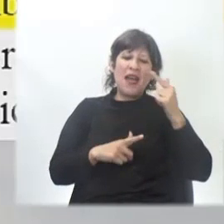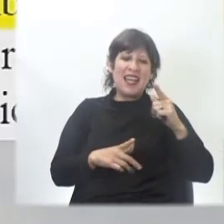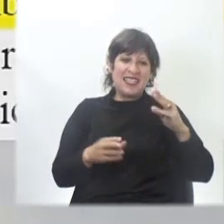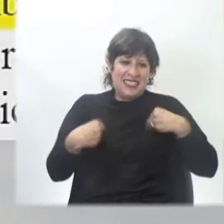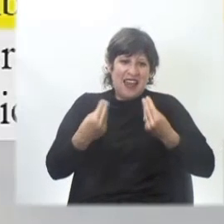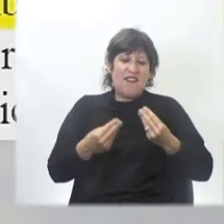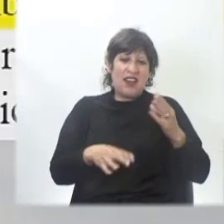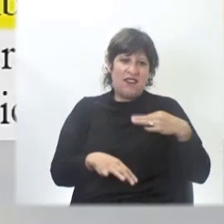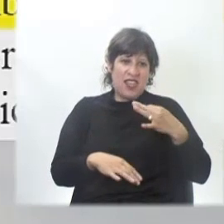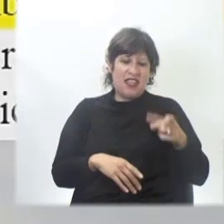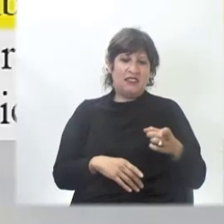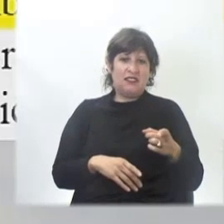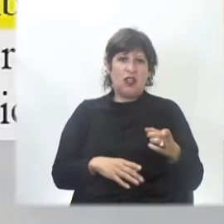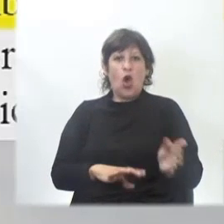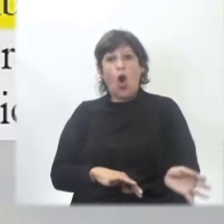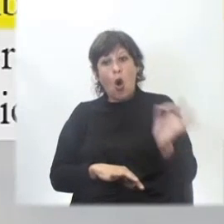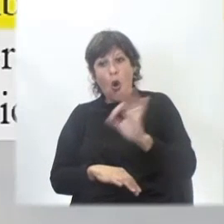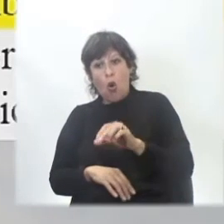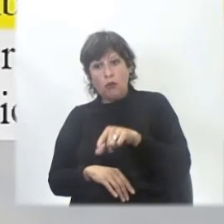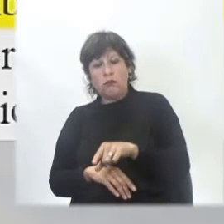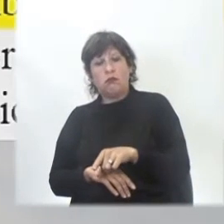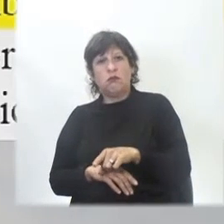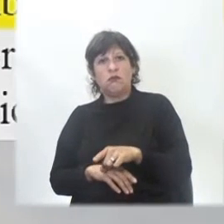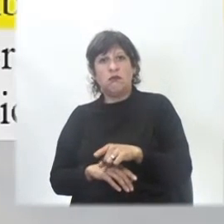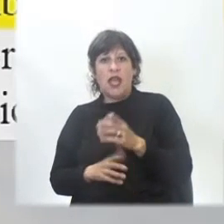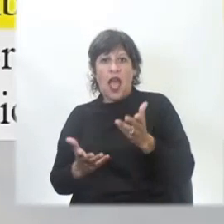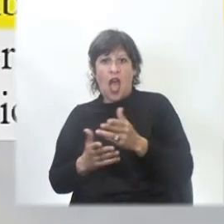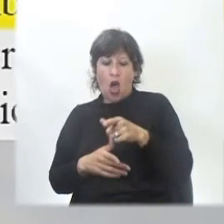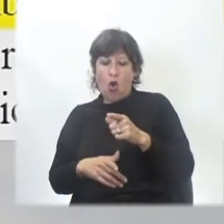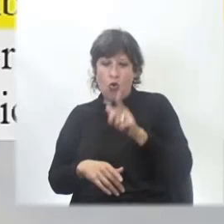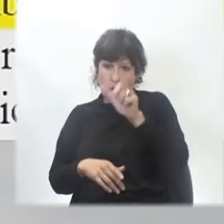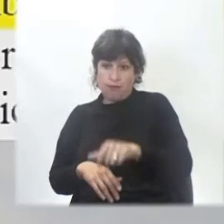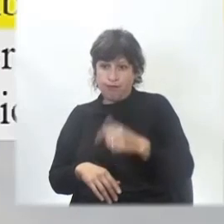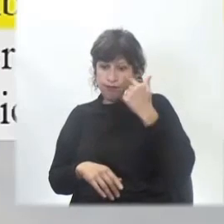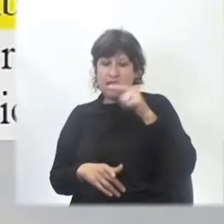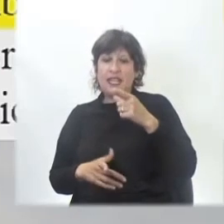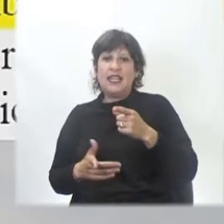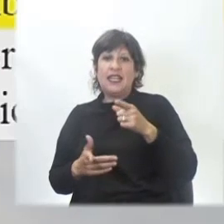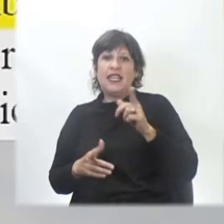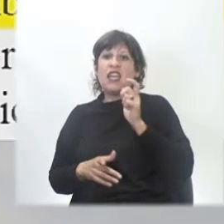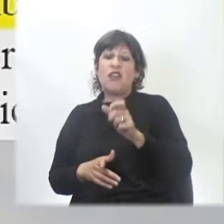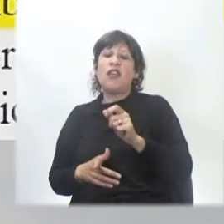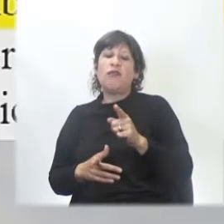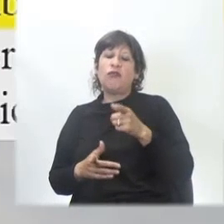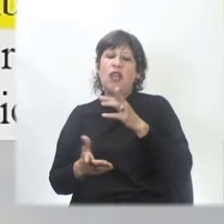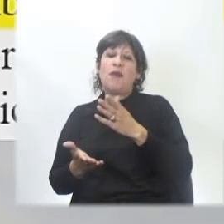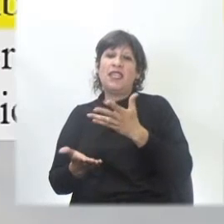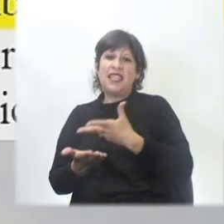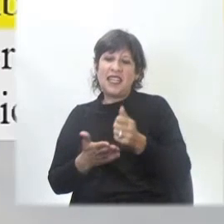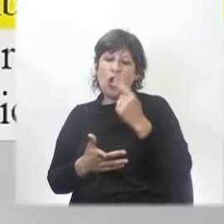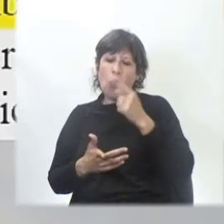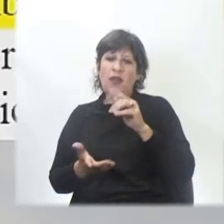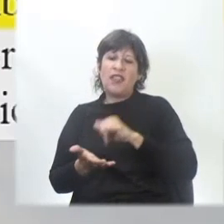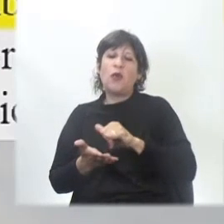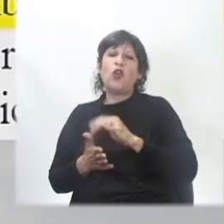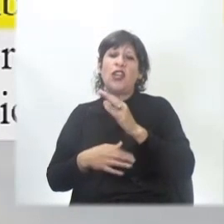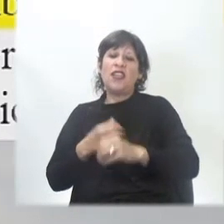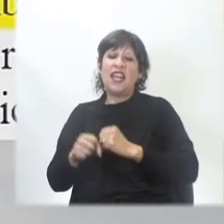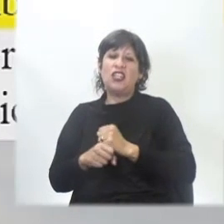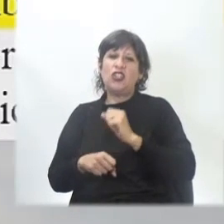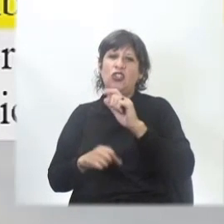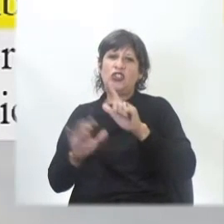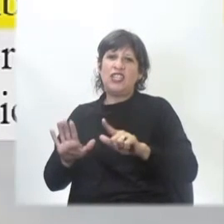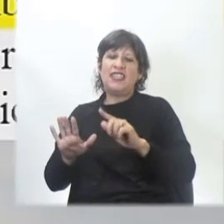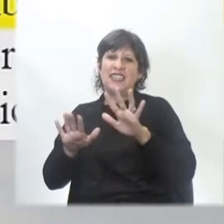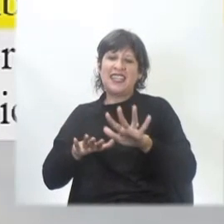vidas. O el García que fundamenta esta compra de aviones del año 75 y 76, a